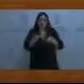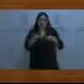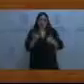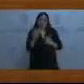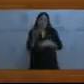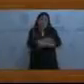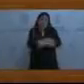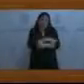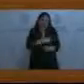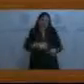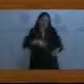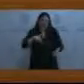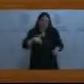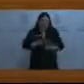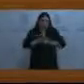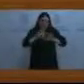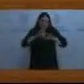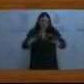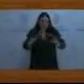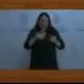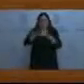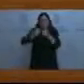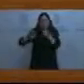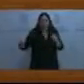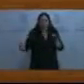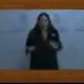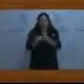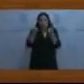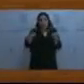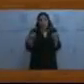Gobierno en general, líneas de actuación no